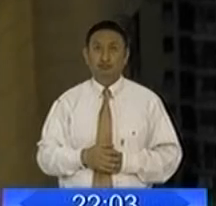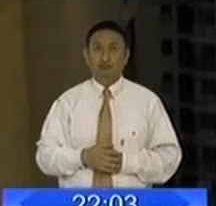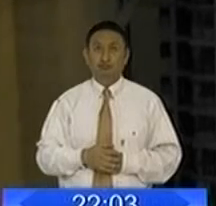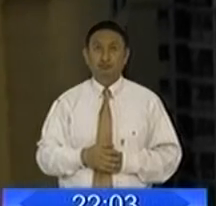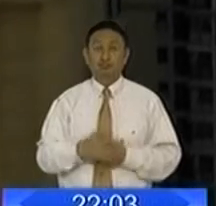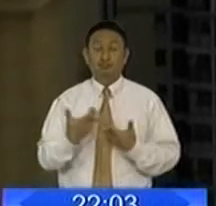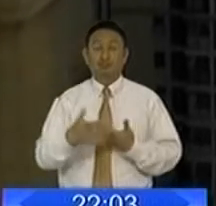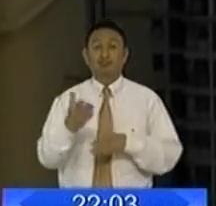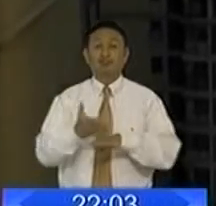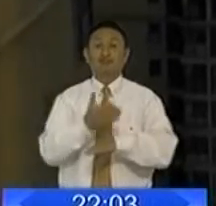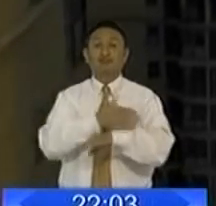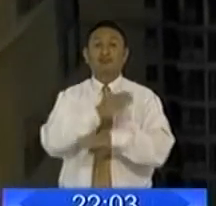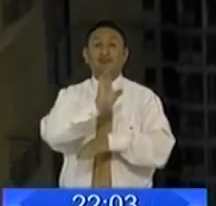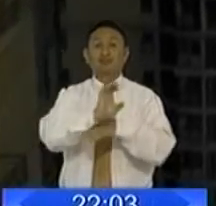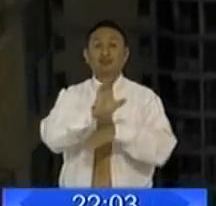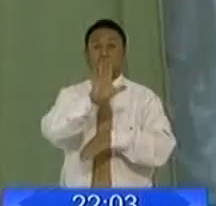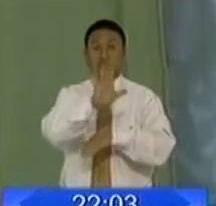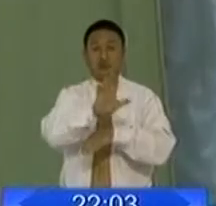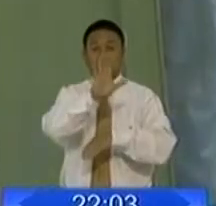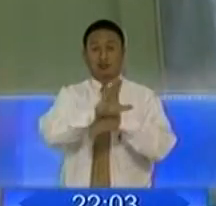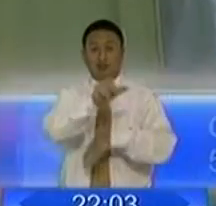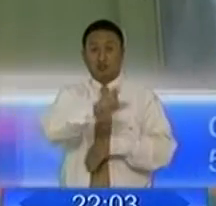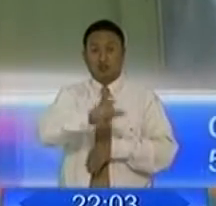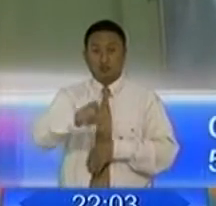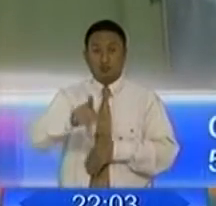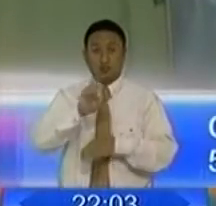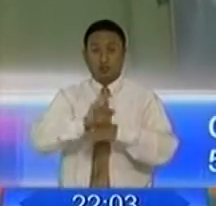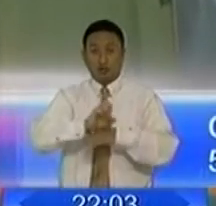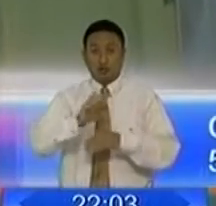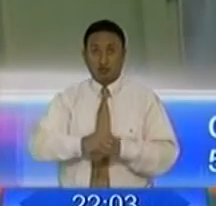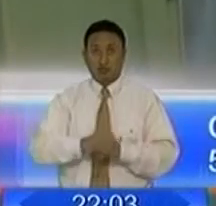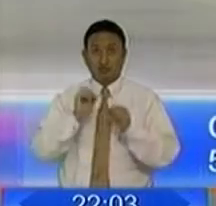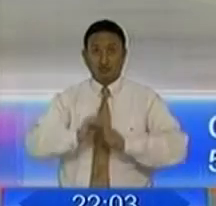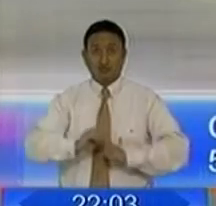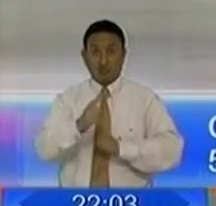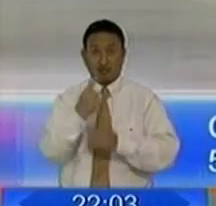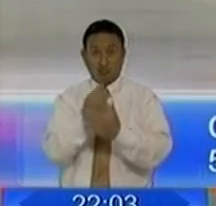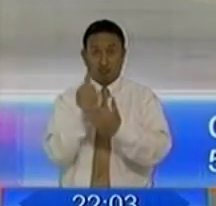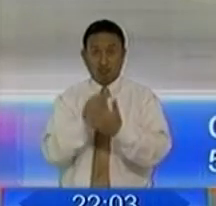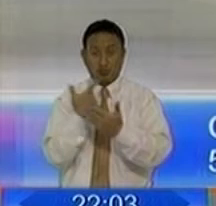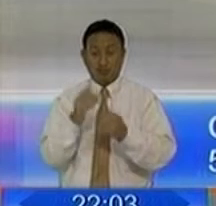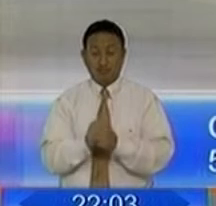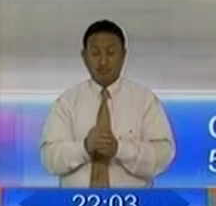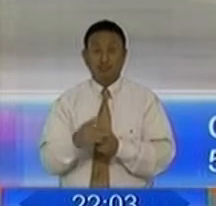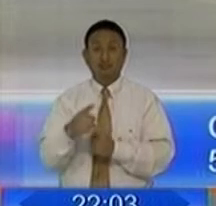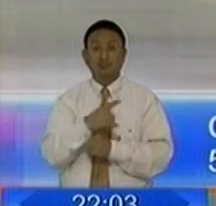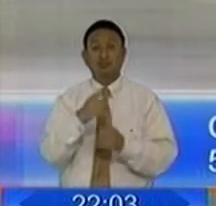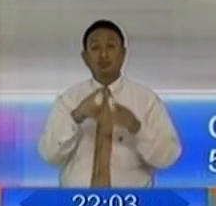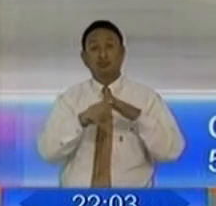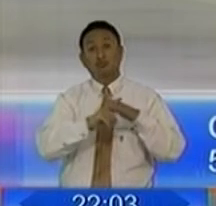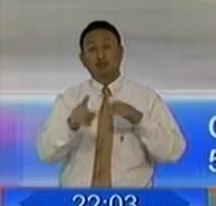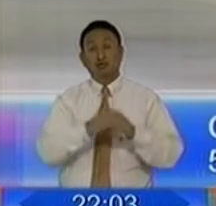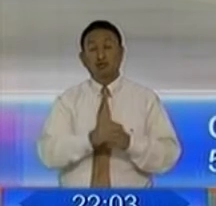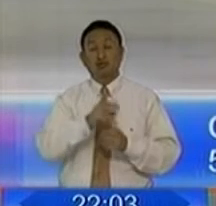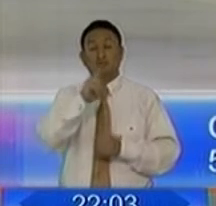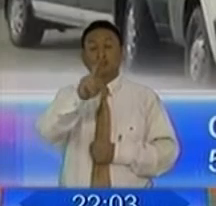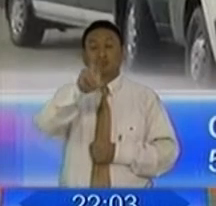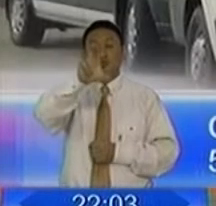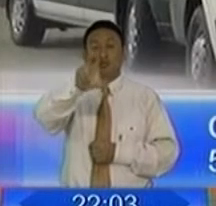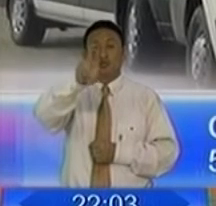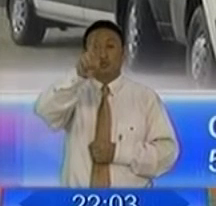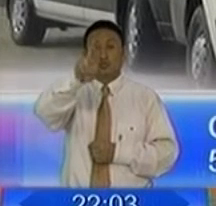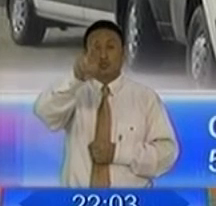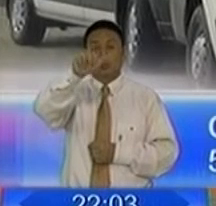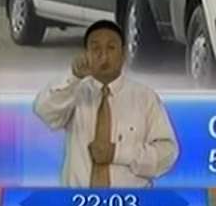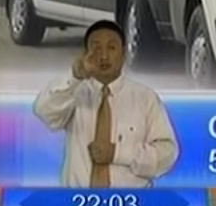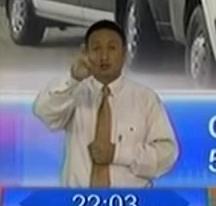Los 5 ecuatorianos que se encontraban en Wuhan, China, zona cero del coronavirus, y que fueron evacuados a Ucrania el pasado 19 de febrero,